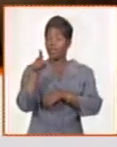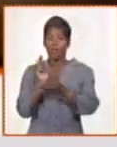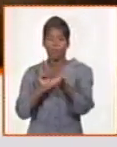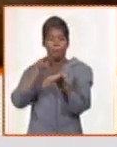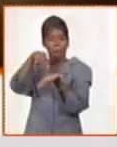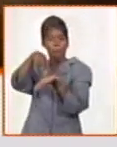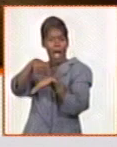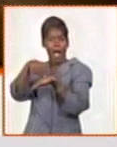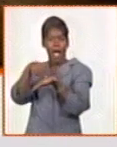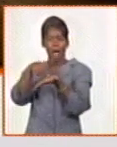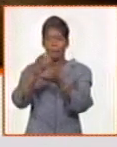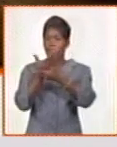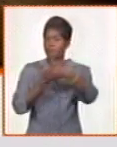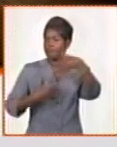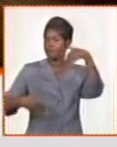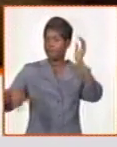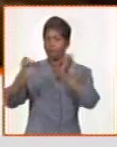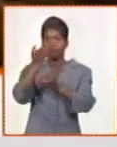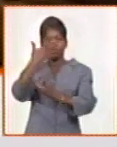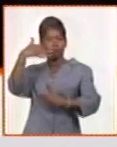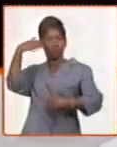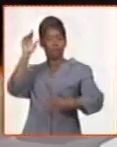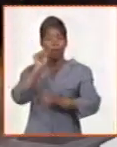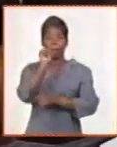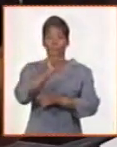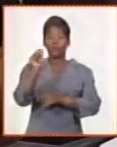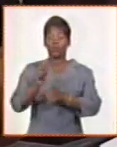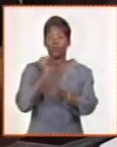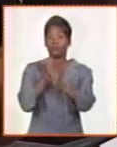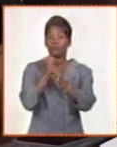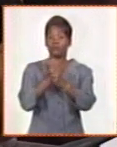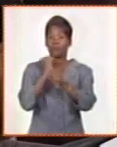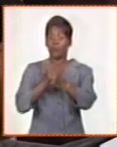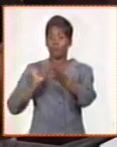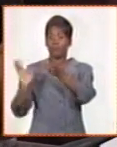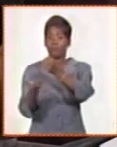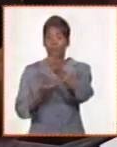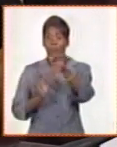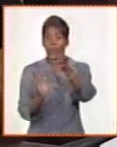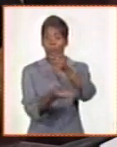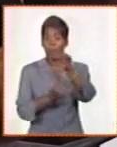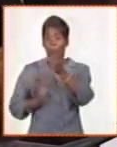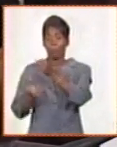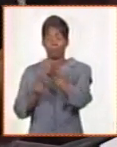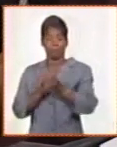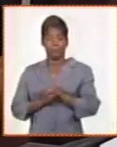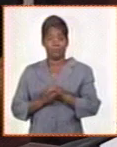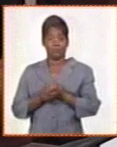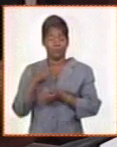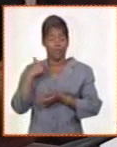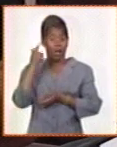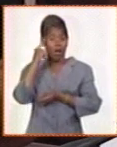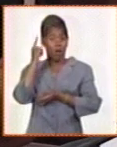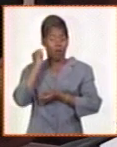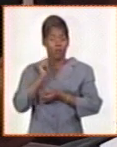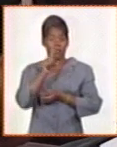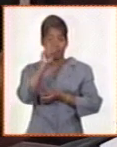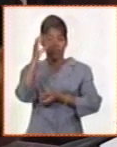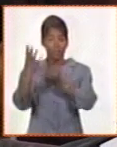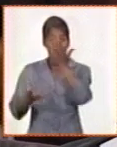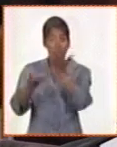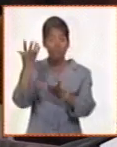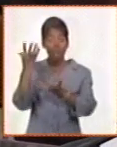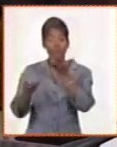una tradición en el sentido. El Centro Dramático de Cienfuegos montaba obras clásicas como Arroz para el Octavo Ejército